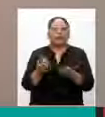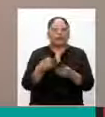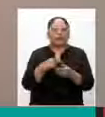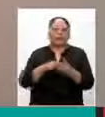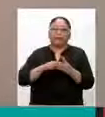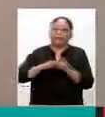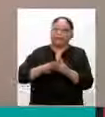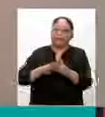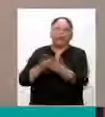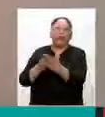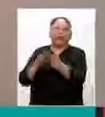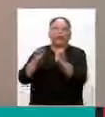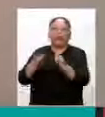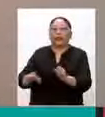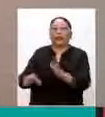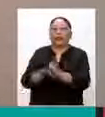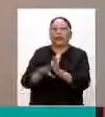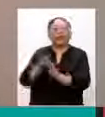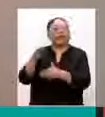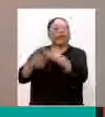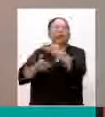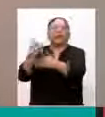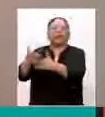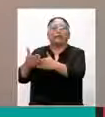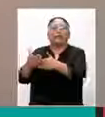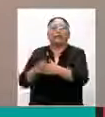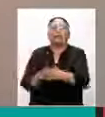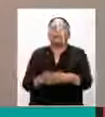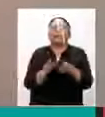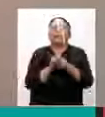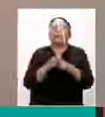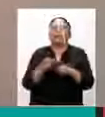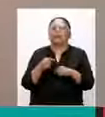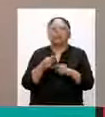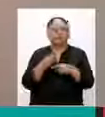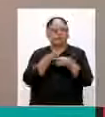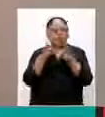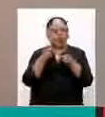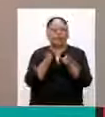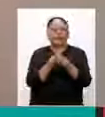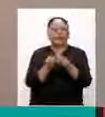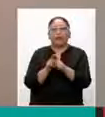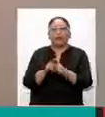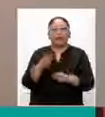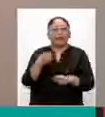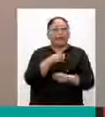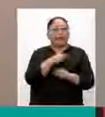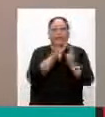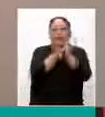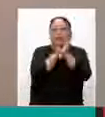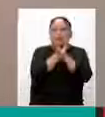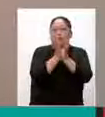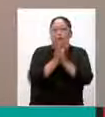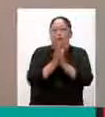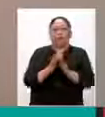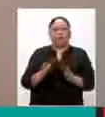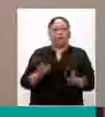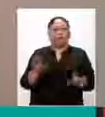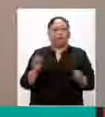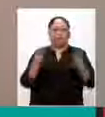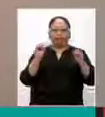acciones legales. Adicionalmente, Mónica, también te anuncio, nosotros nos alarmamos cuando se rechaza una ley de